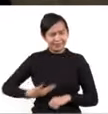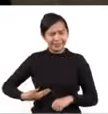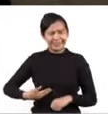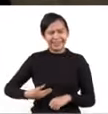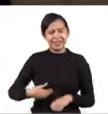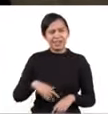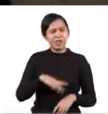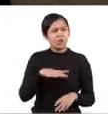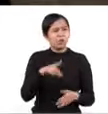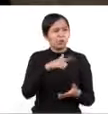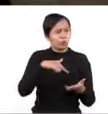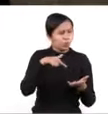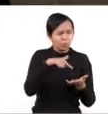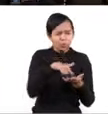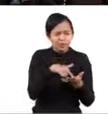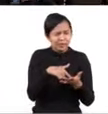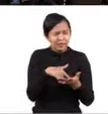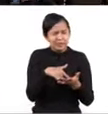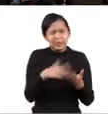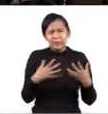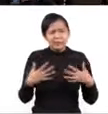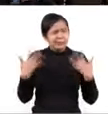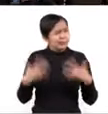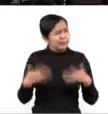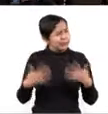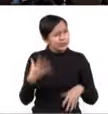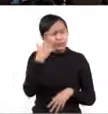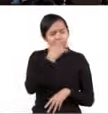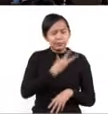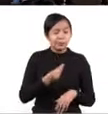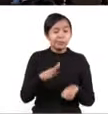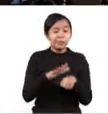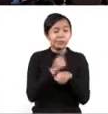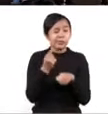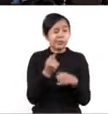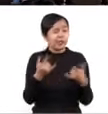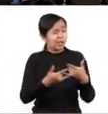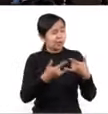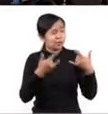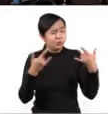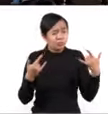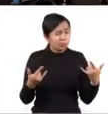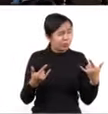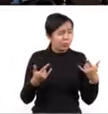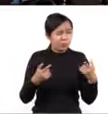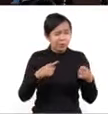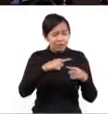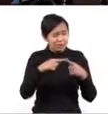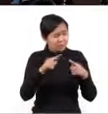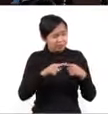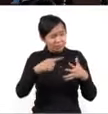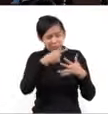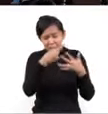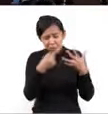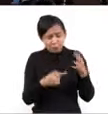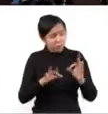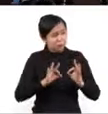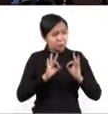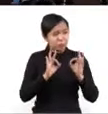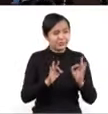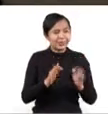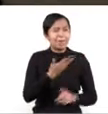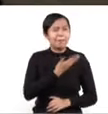gran historia, una gran cultura y una fortaleza de pensamiento. El presidente de